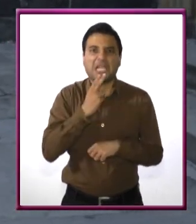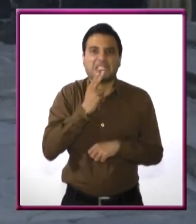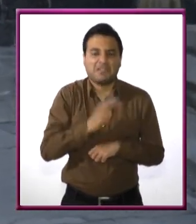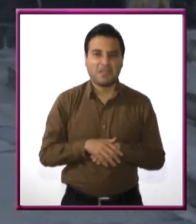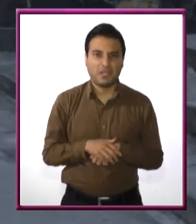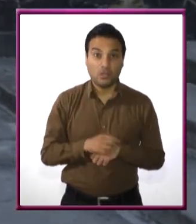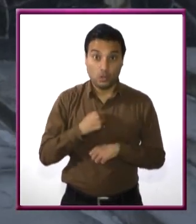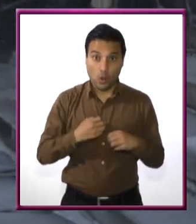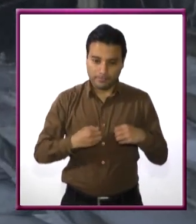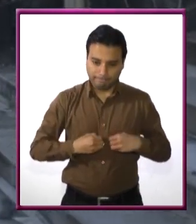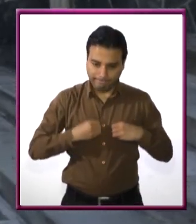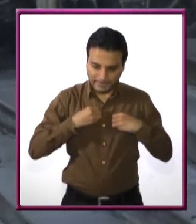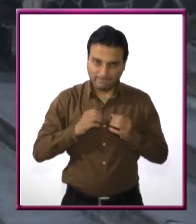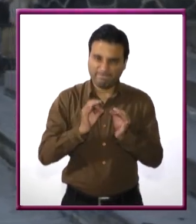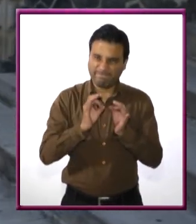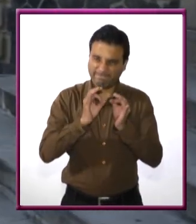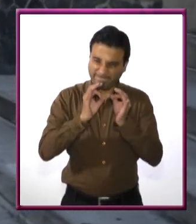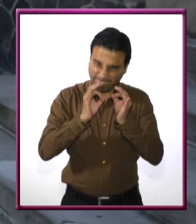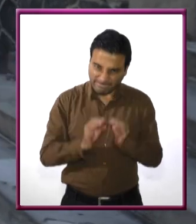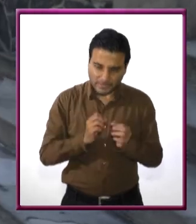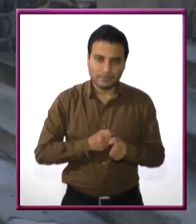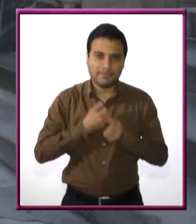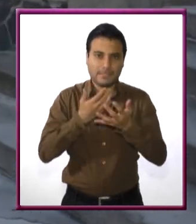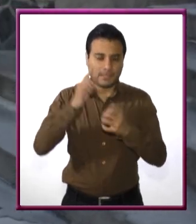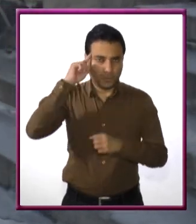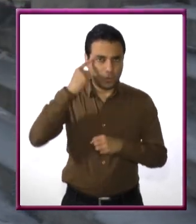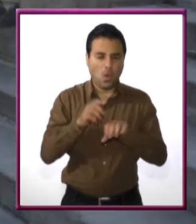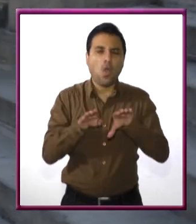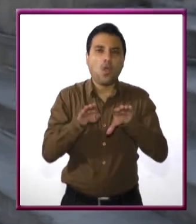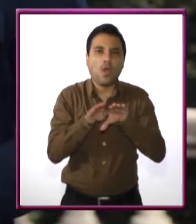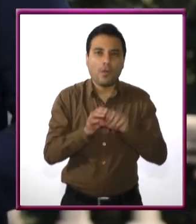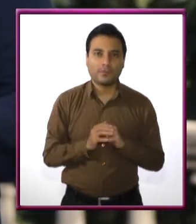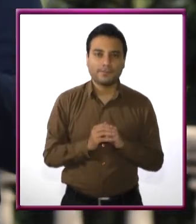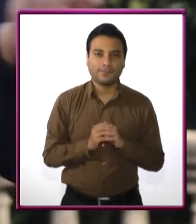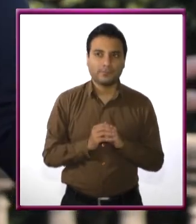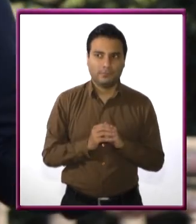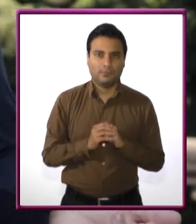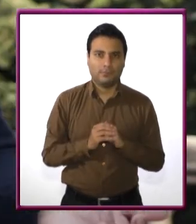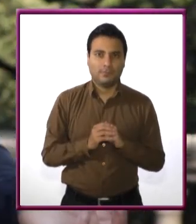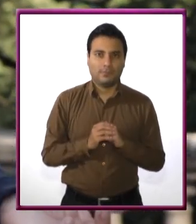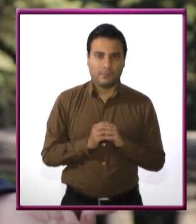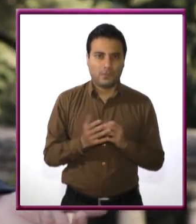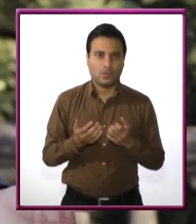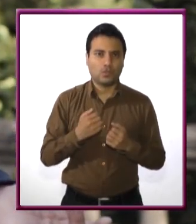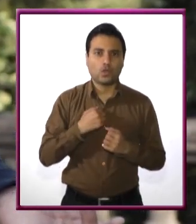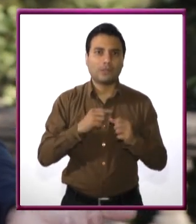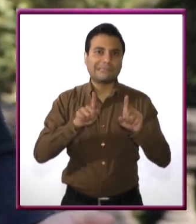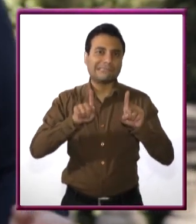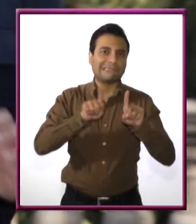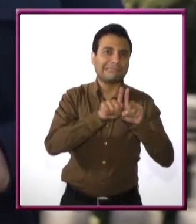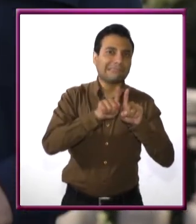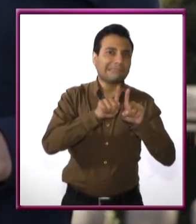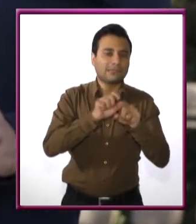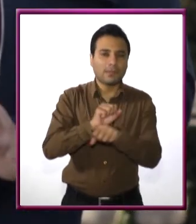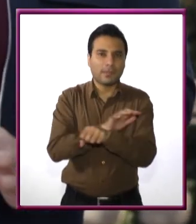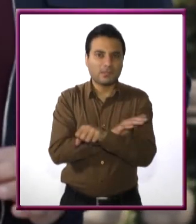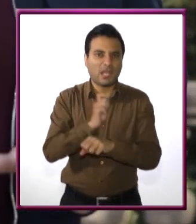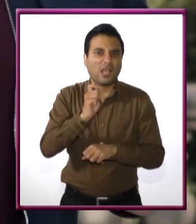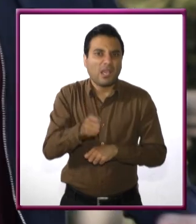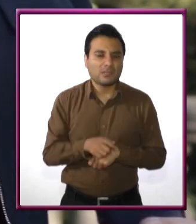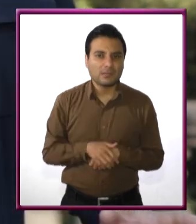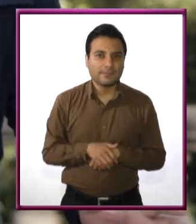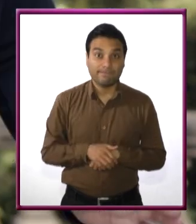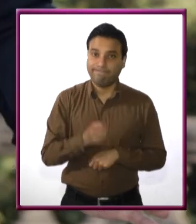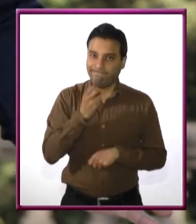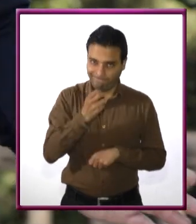aprenderemos métodos para vivir y expresar el enojo de manera saludable. ¿Qué es la codependencia emocional? Vamos a identificar